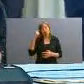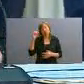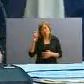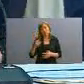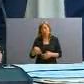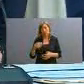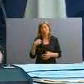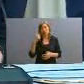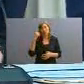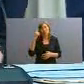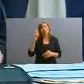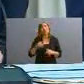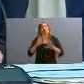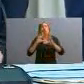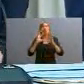Creo también que, como un modo,